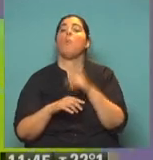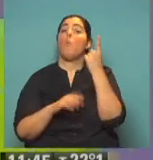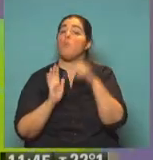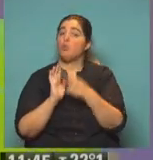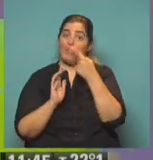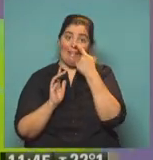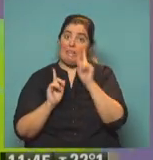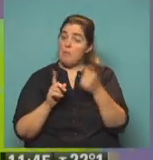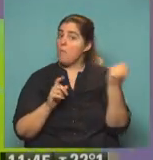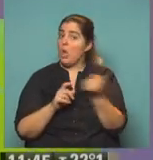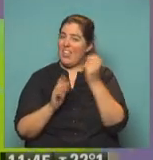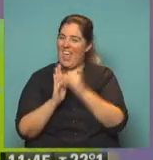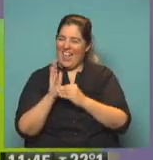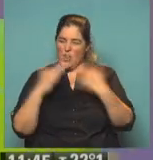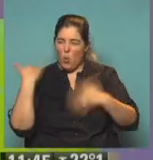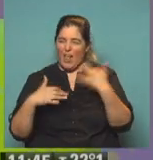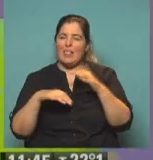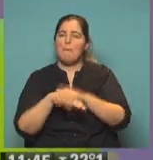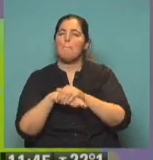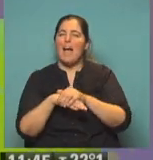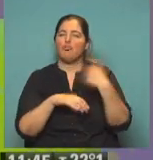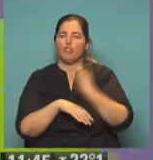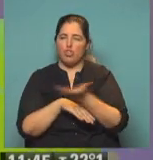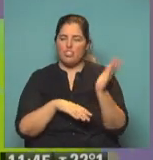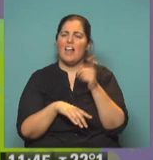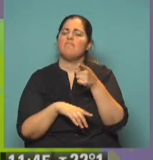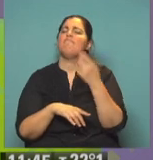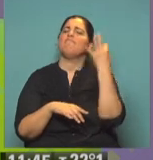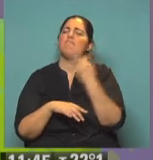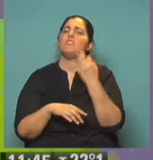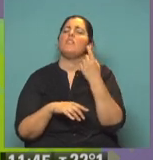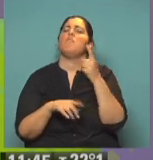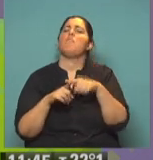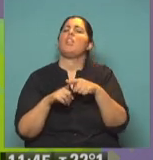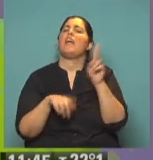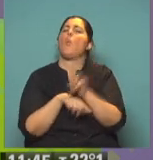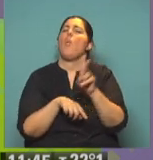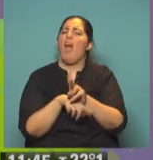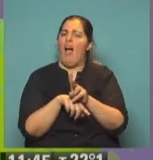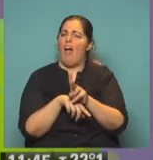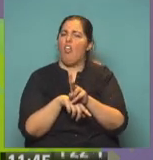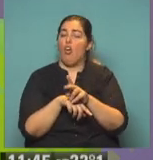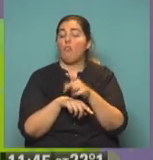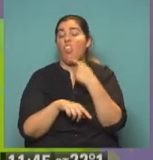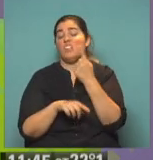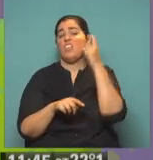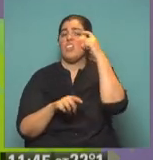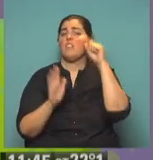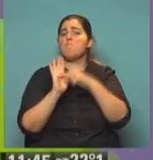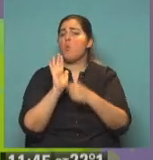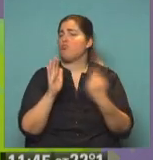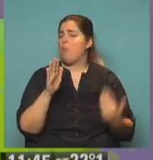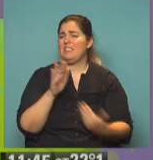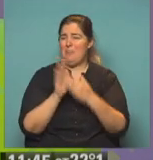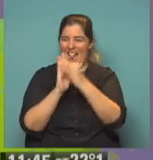muy importante de esa agenda urgente del Pacto Social tiene que ver con las políticas de cuidado. Se menciona como uno de los 10 puntos principales de